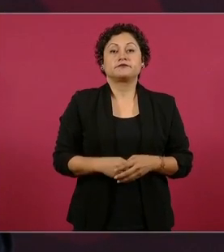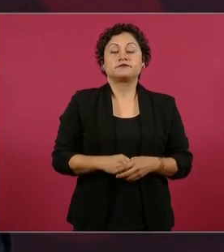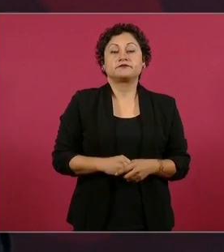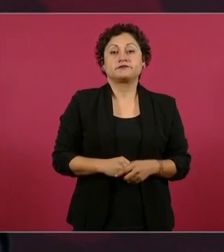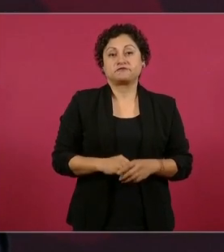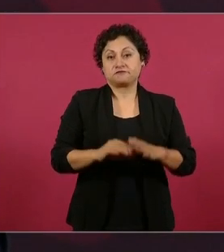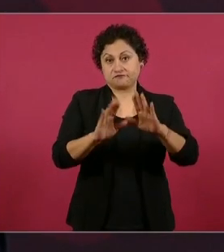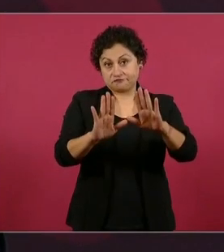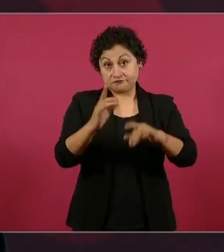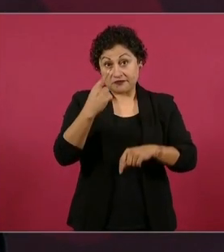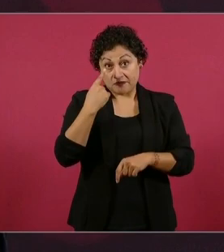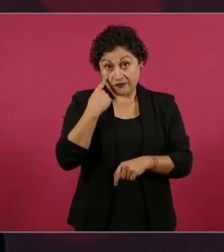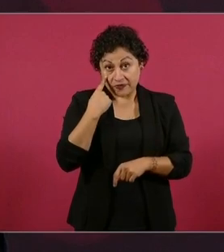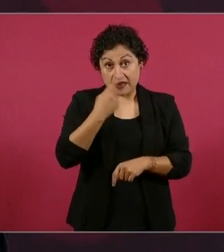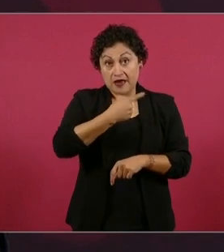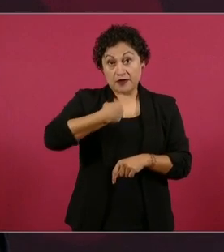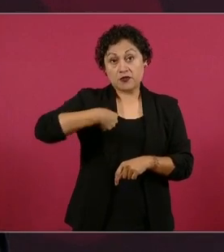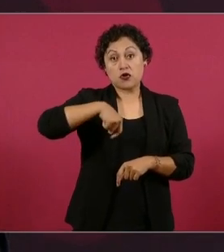a ceder